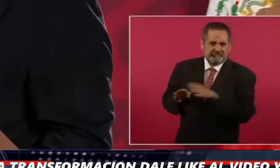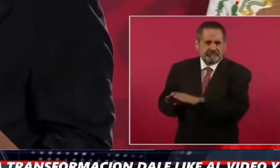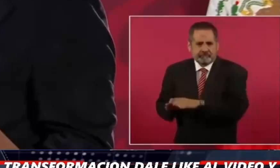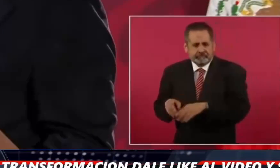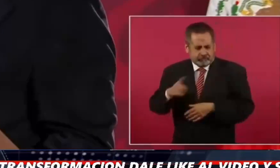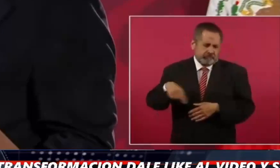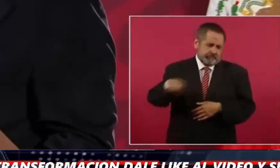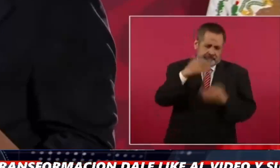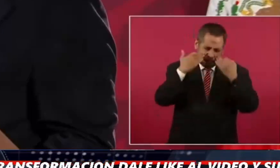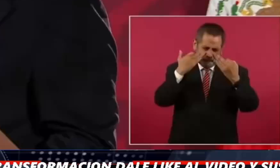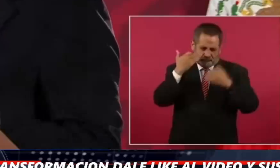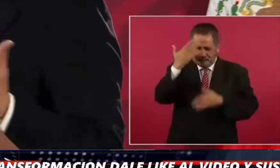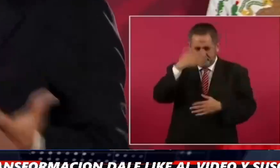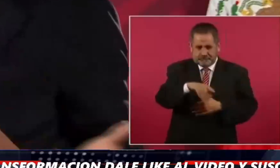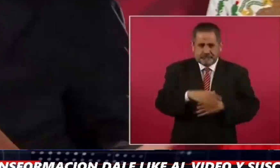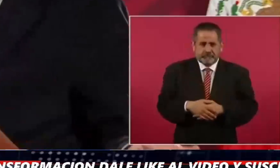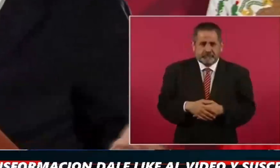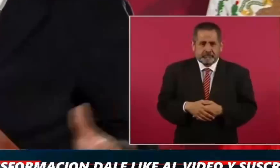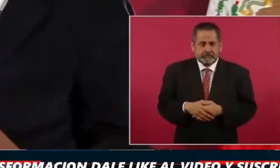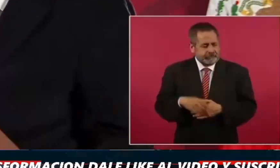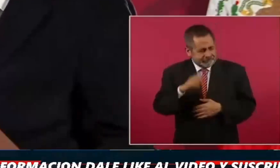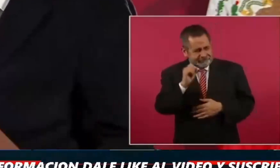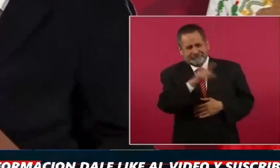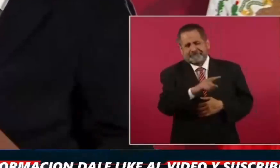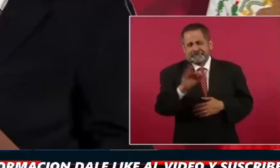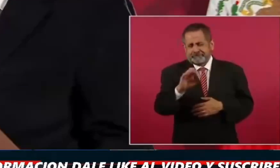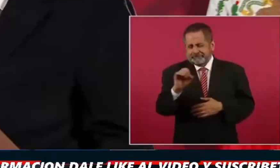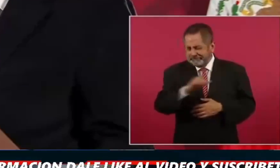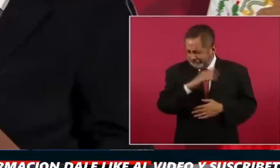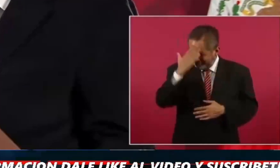nos consta, él mismo sabe.